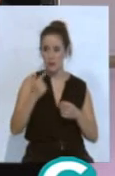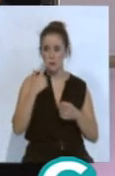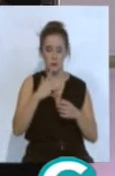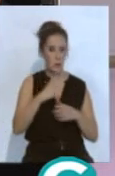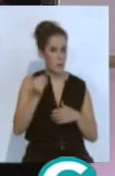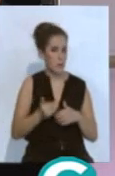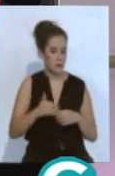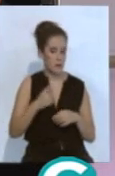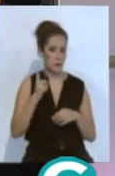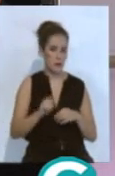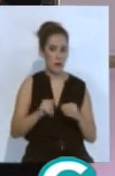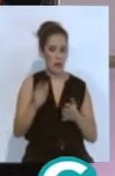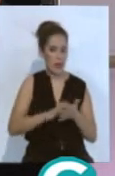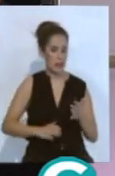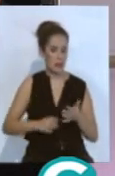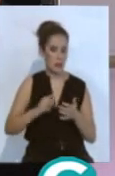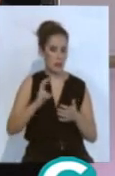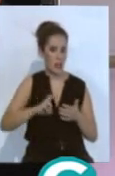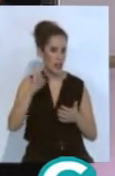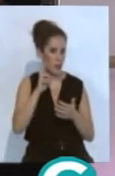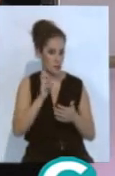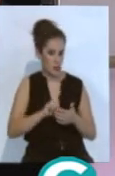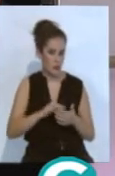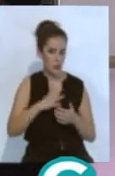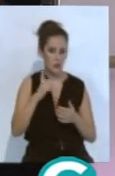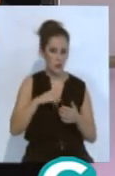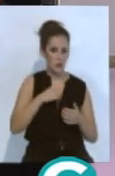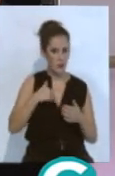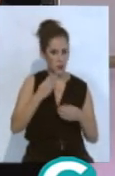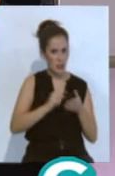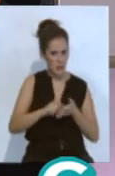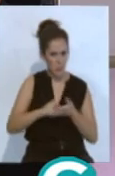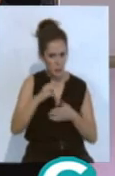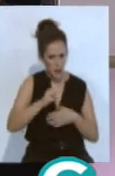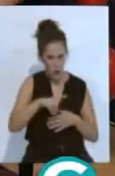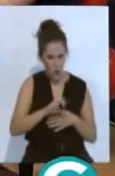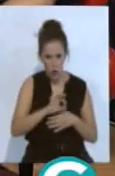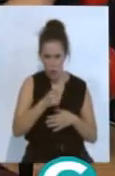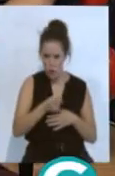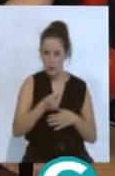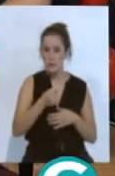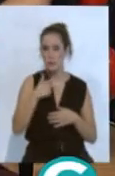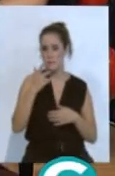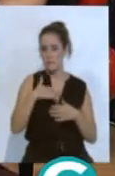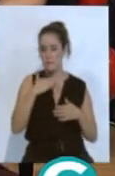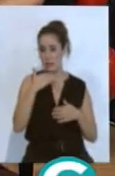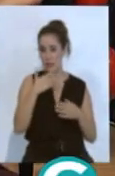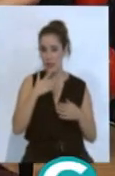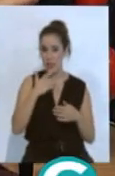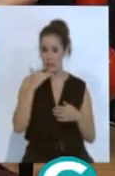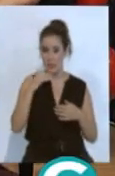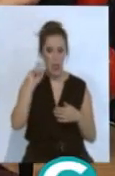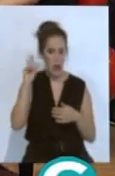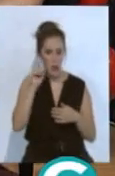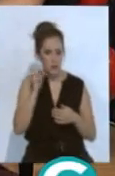muy importante, como letras que no se escuchen y digan, esto lo escribió claro, Manolo. Exactamente. Eso es lo que queremos, que sean casi inéditas, aunque no sean